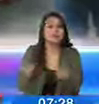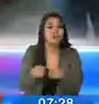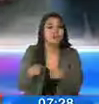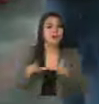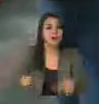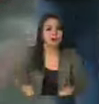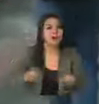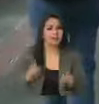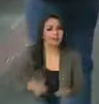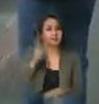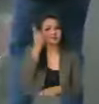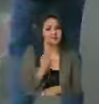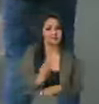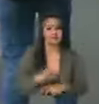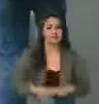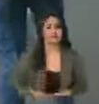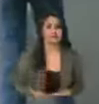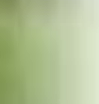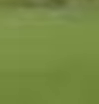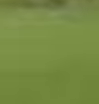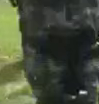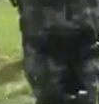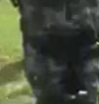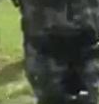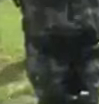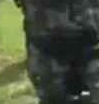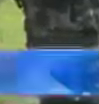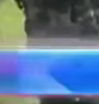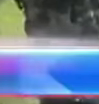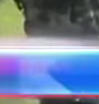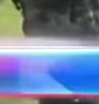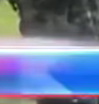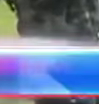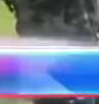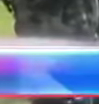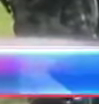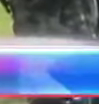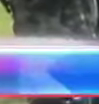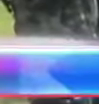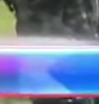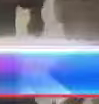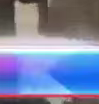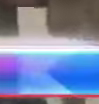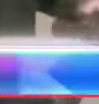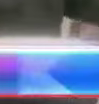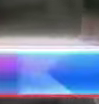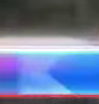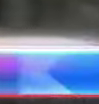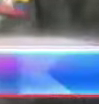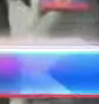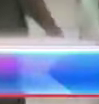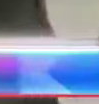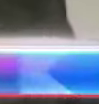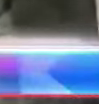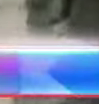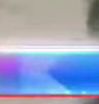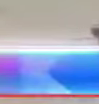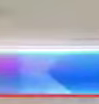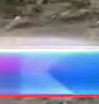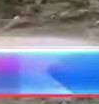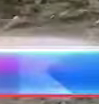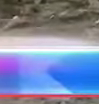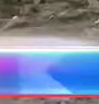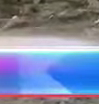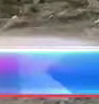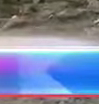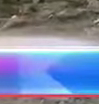informó Andrea Orbe. Y es momento de irnos una pausa comercial, amigos televidentes, pero al retornar les contamos que el ministro del Interior,